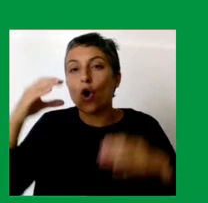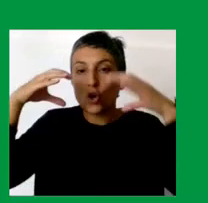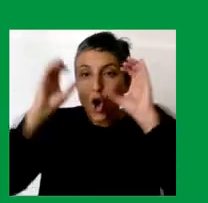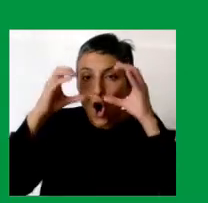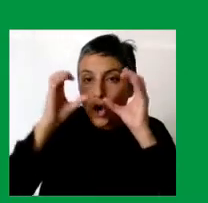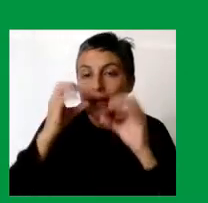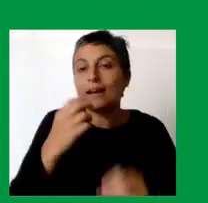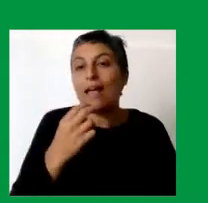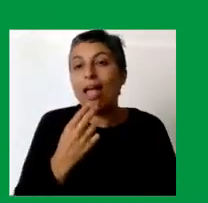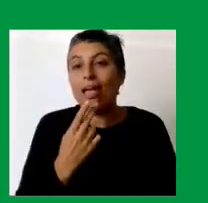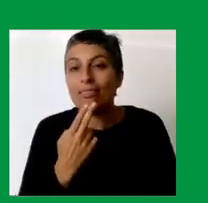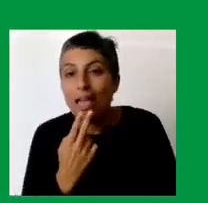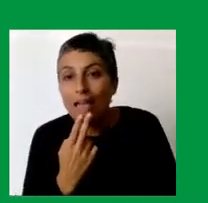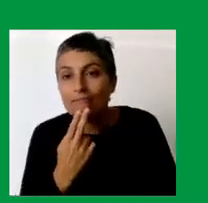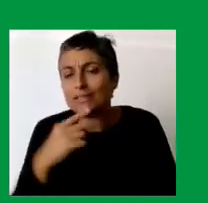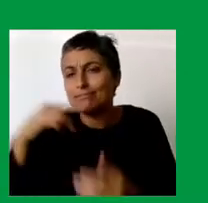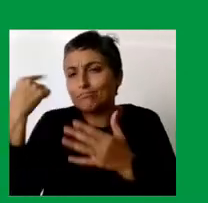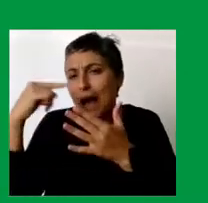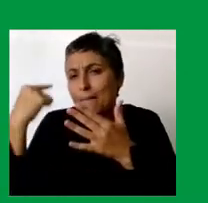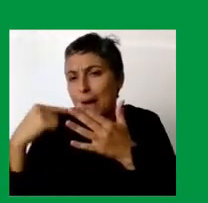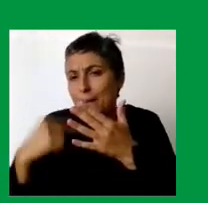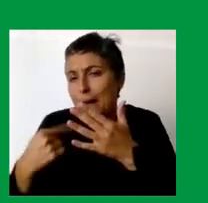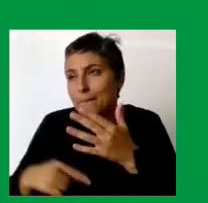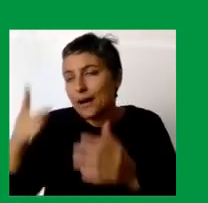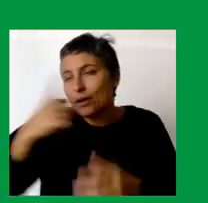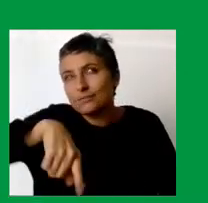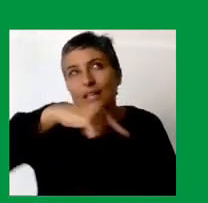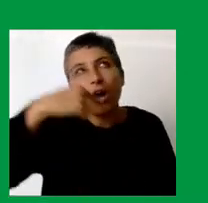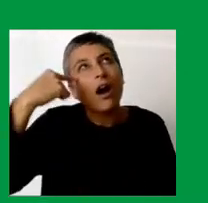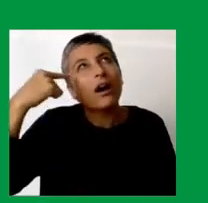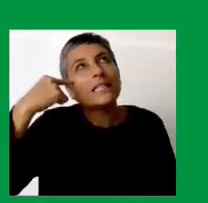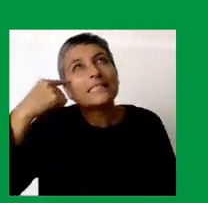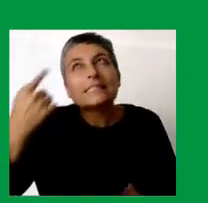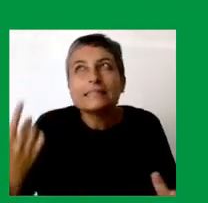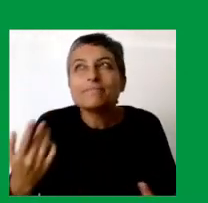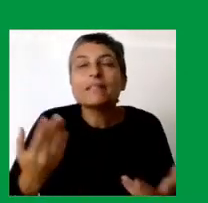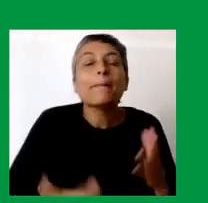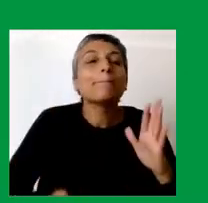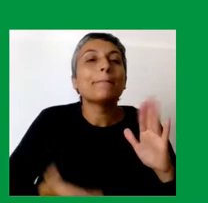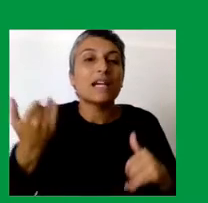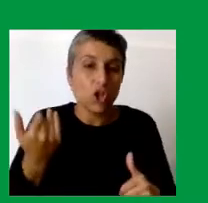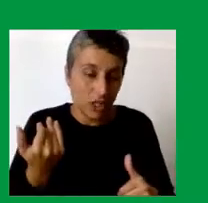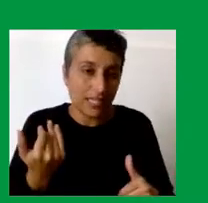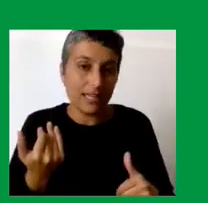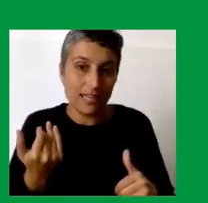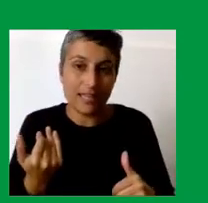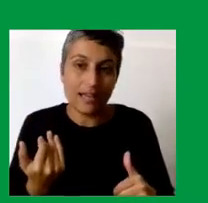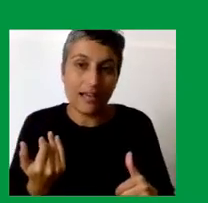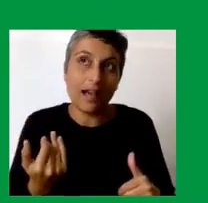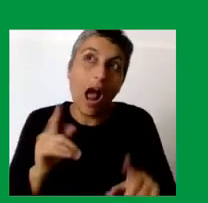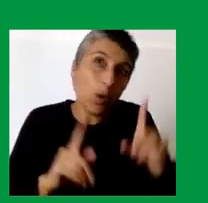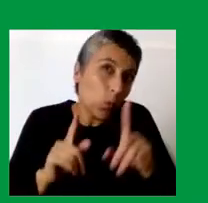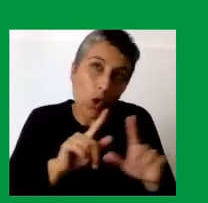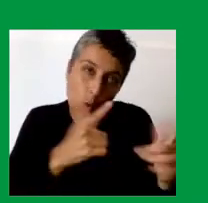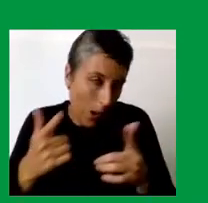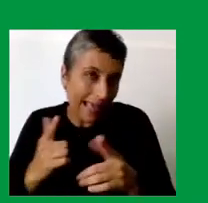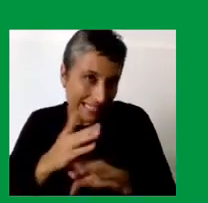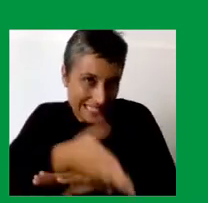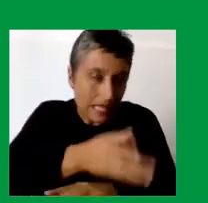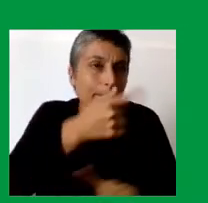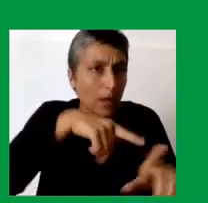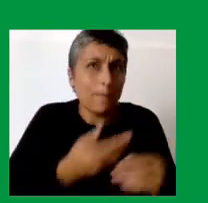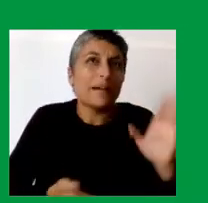Netflix, cantidades que ustedes, creo que algunos, la mayoría y algunos tal vez no tienen acceso, pero